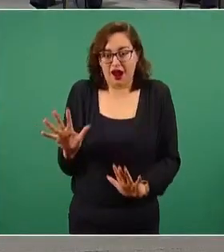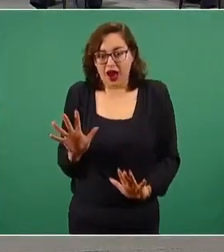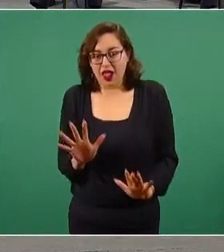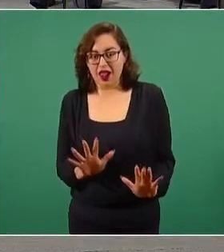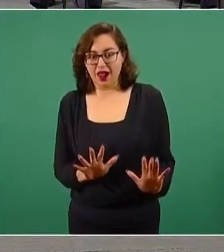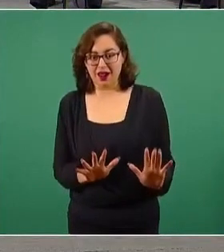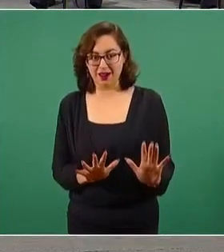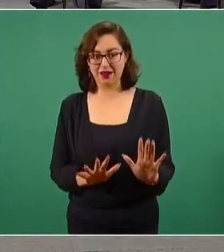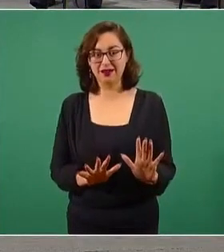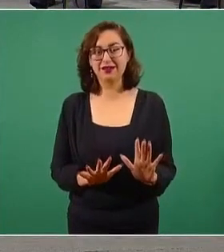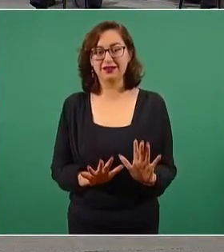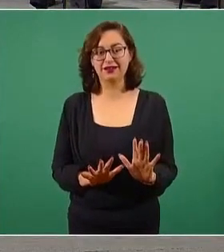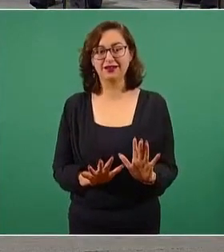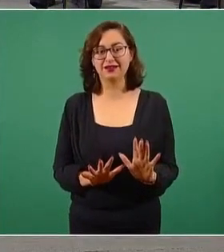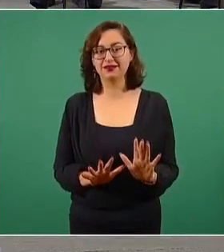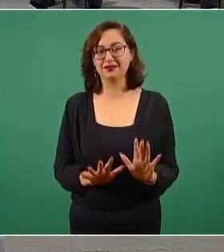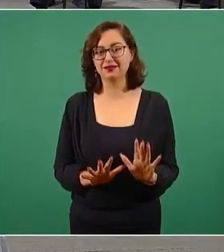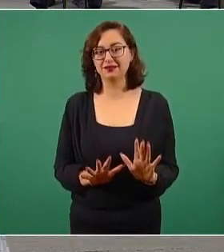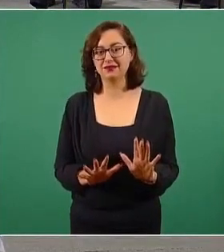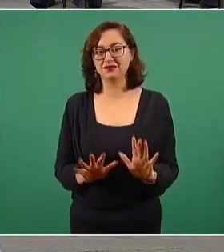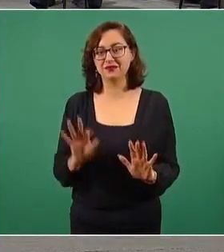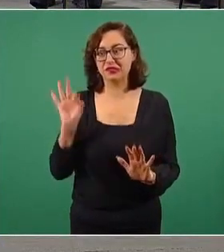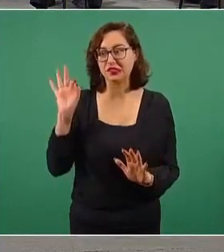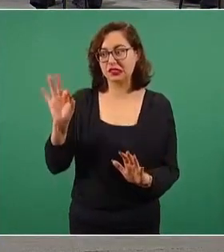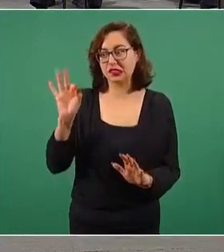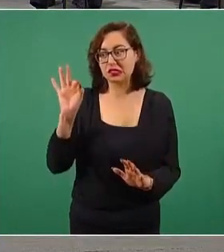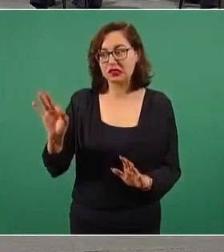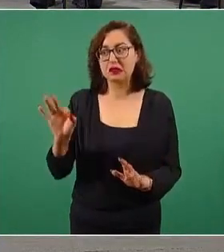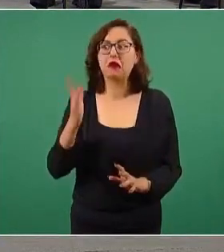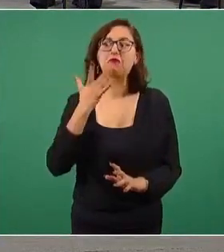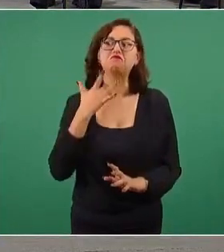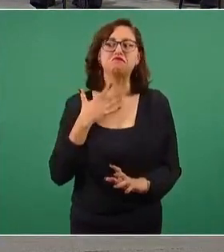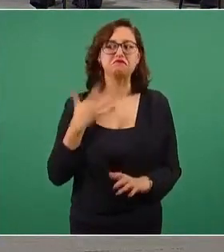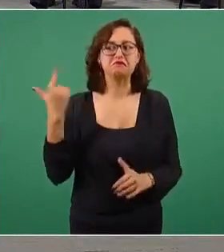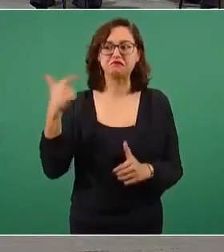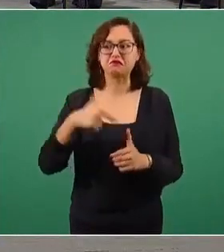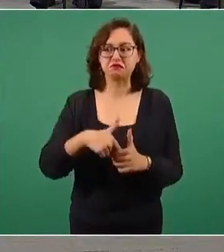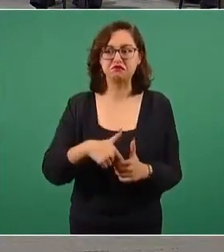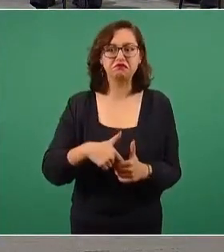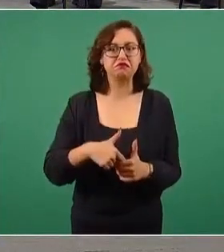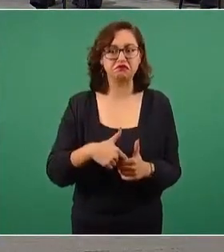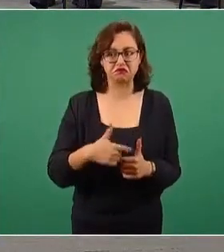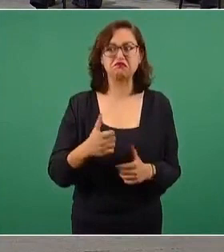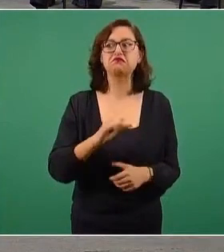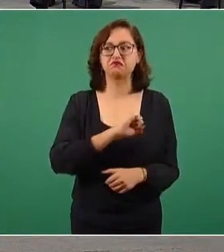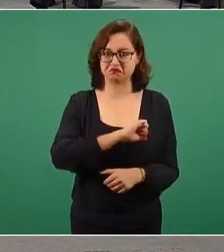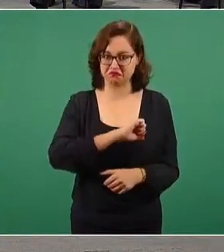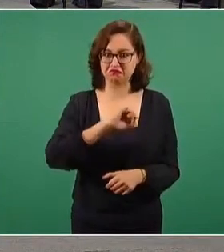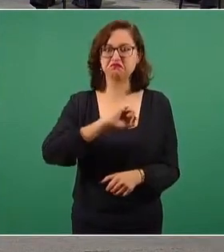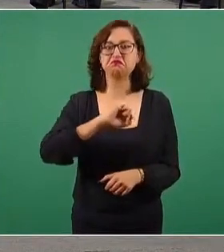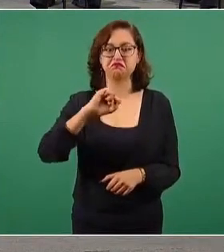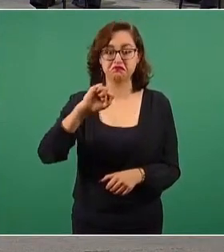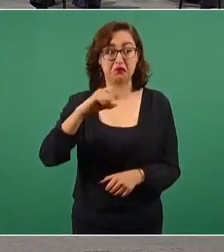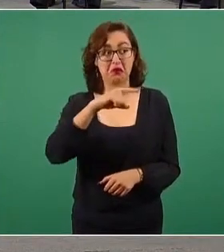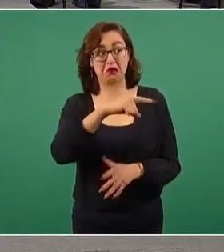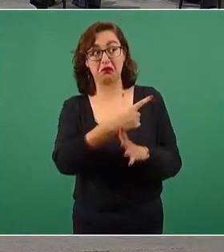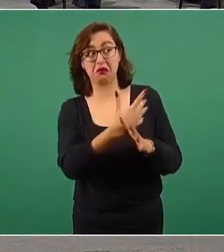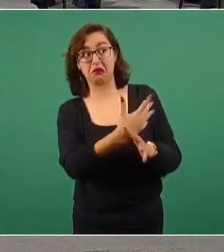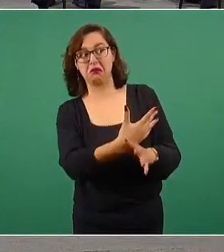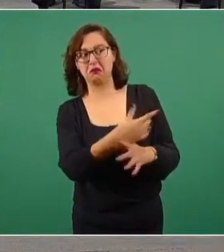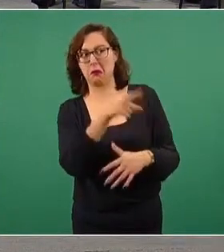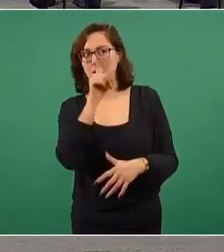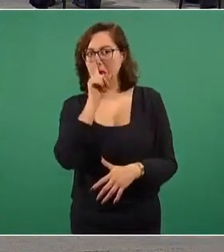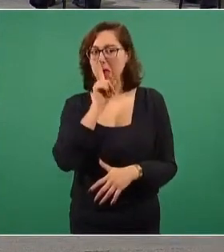refutar de que no es cierto lo que decimos, que no ha aumentado el precio de los